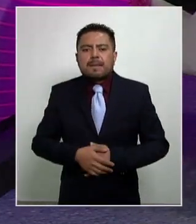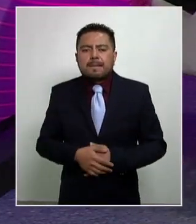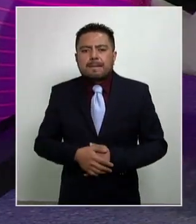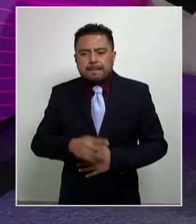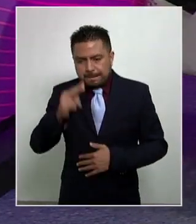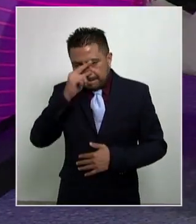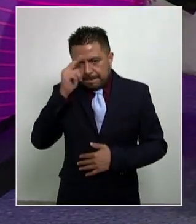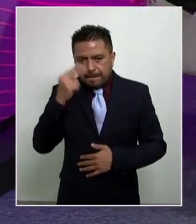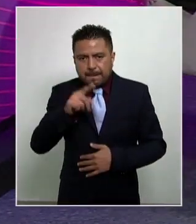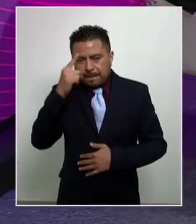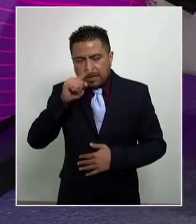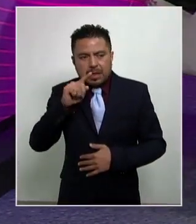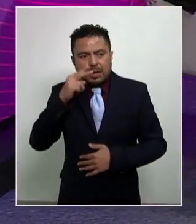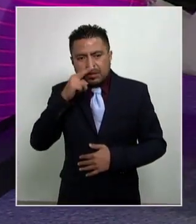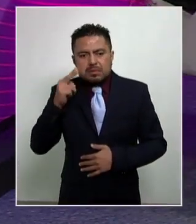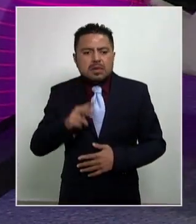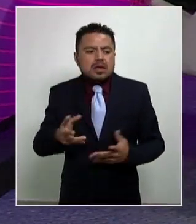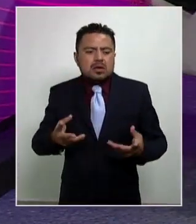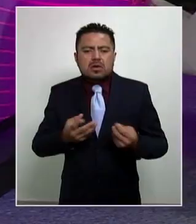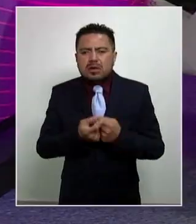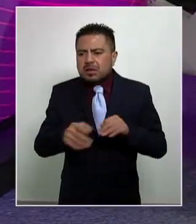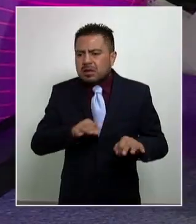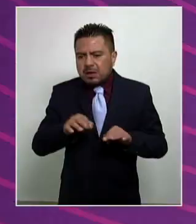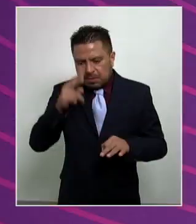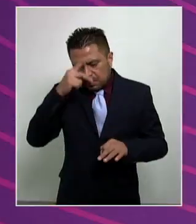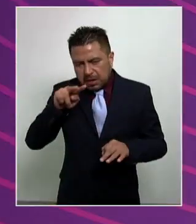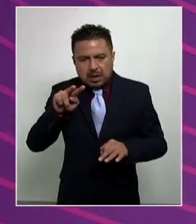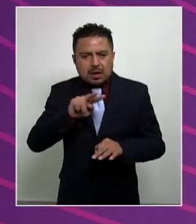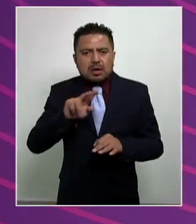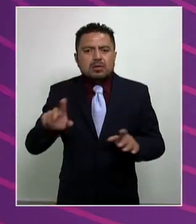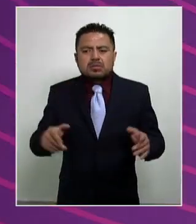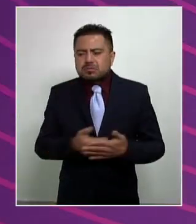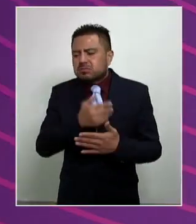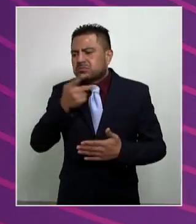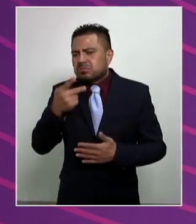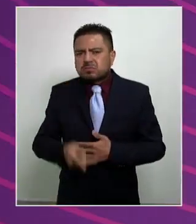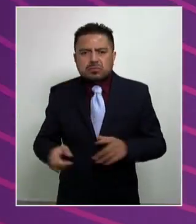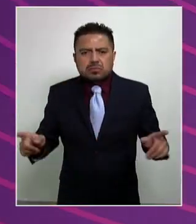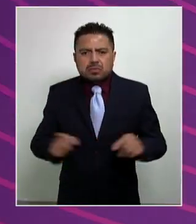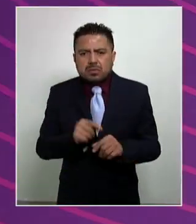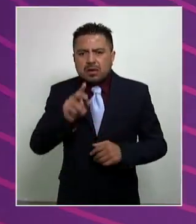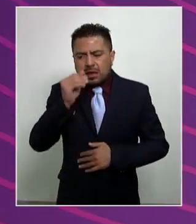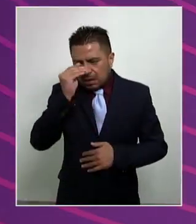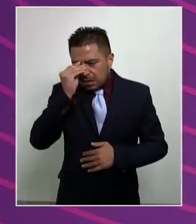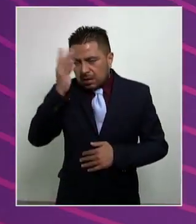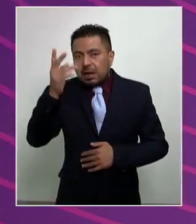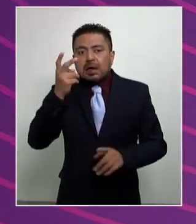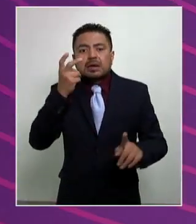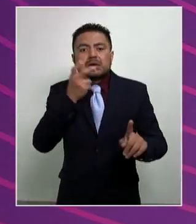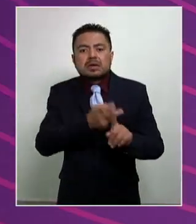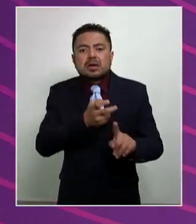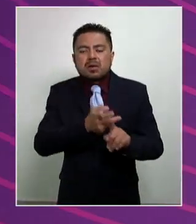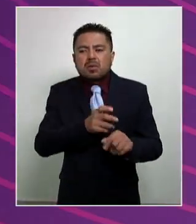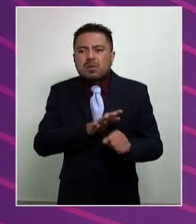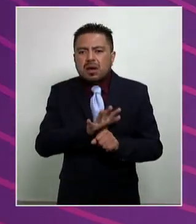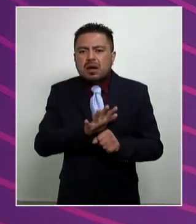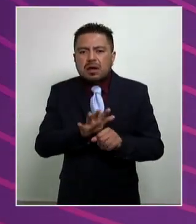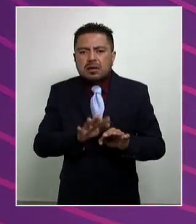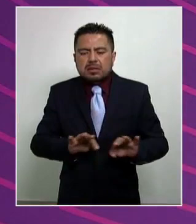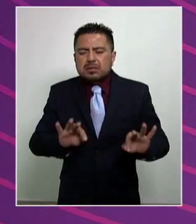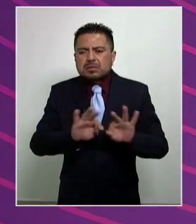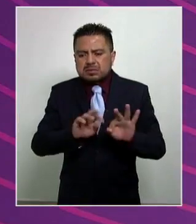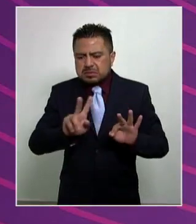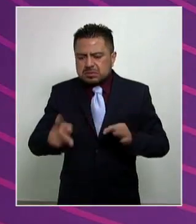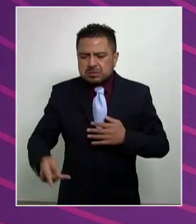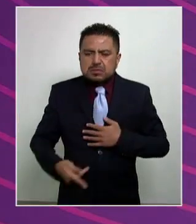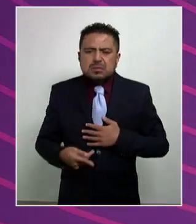México para los mexicanos, trabajo para los mexicanos. Y se les olvida esta parte esencial de cuestionarse